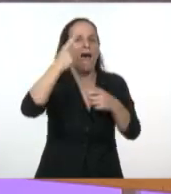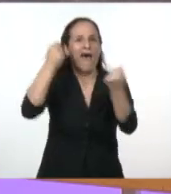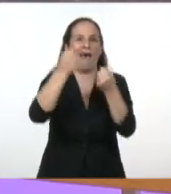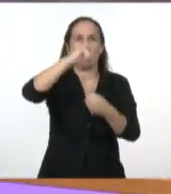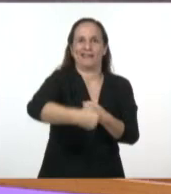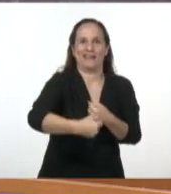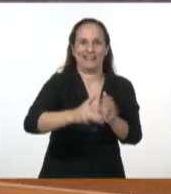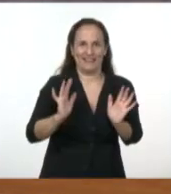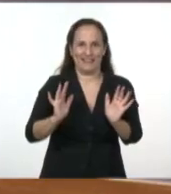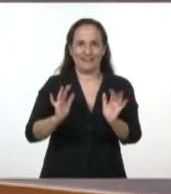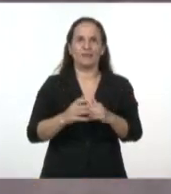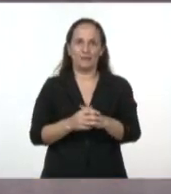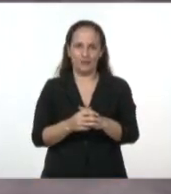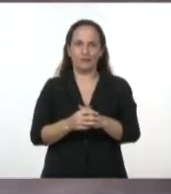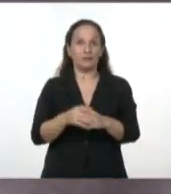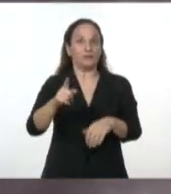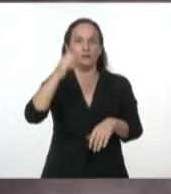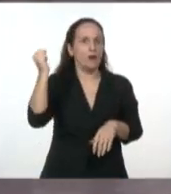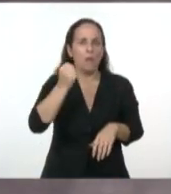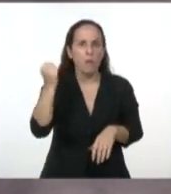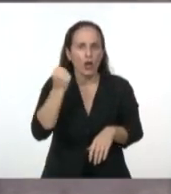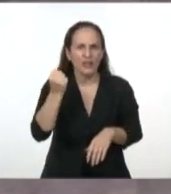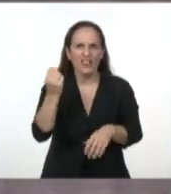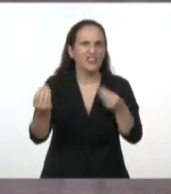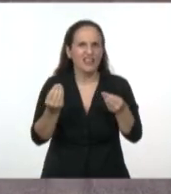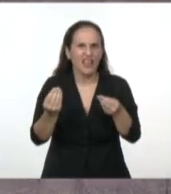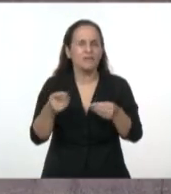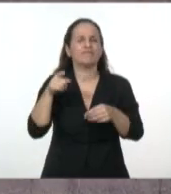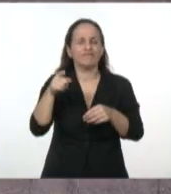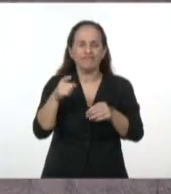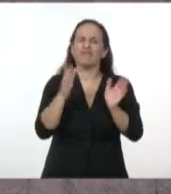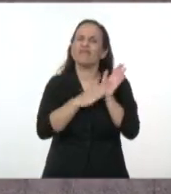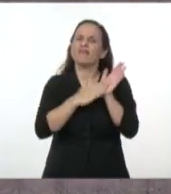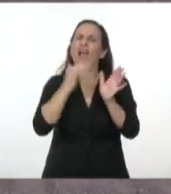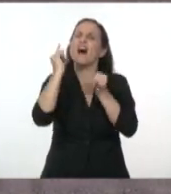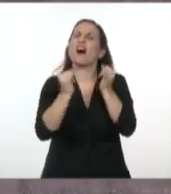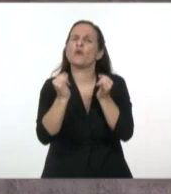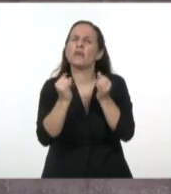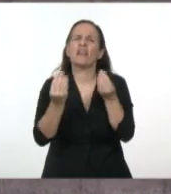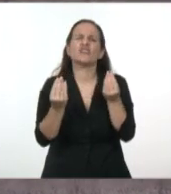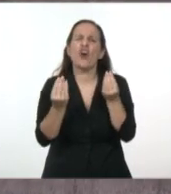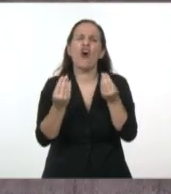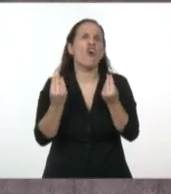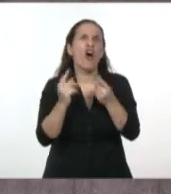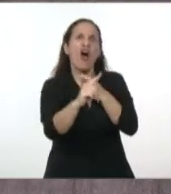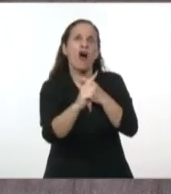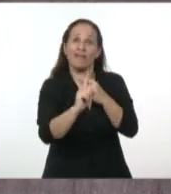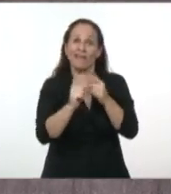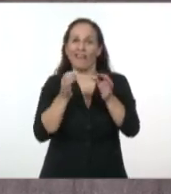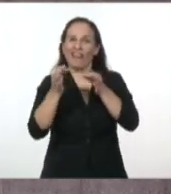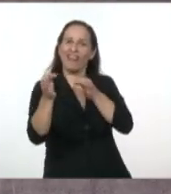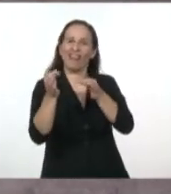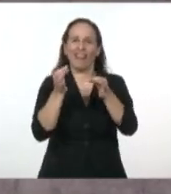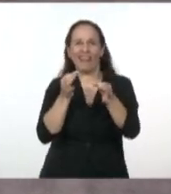muy importante tener en cuenta que todo esto, que la argumentación, se da en un marco de diálogo. Ya sea